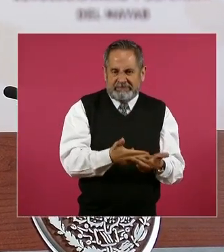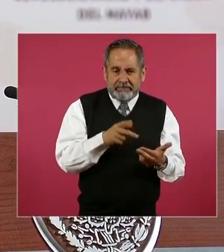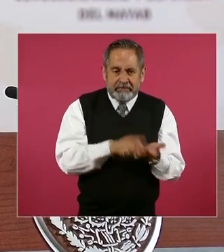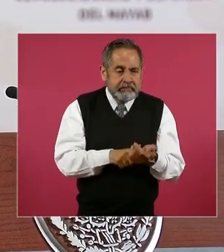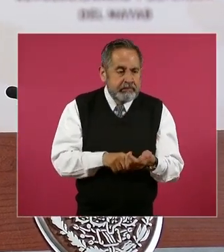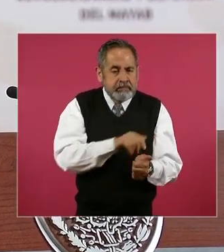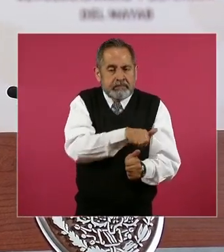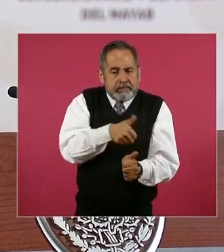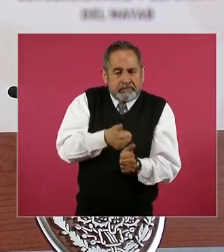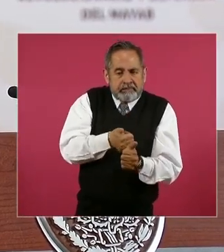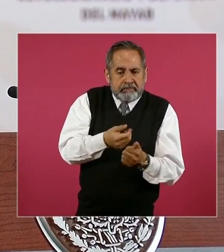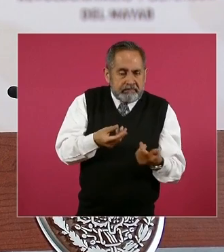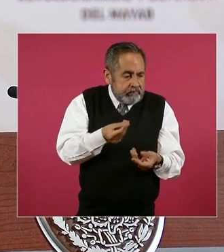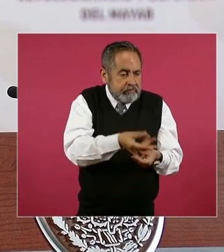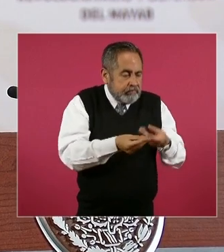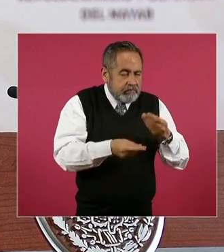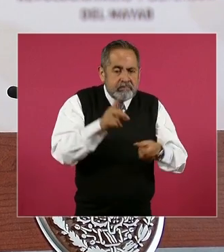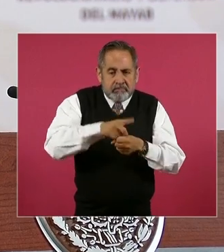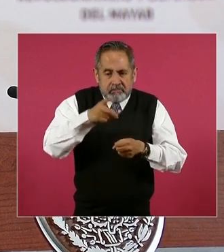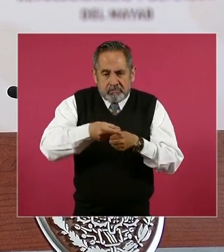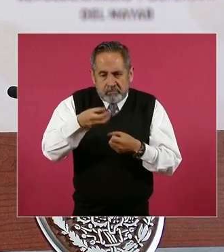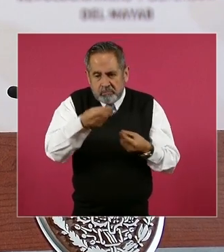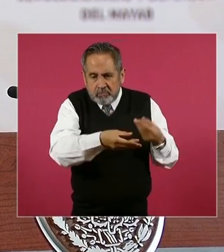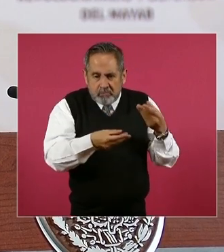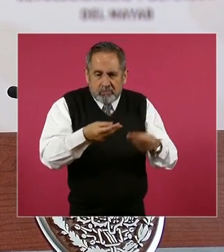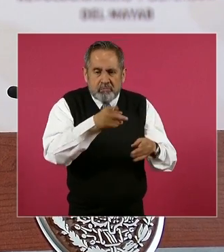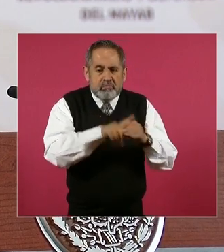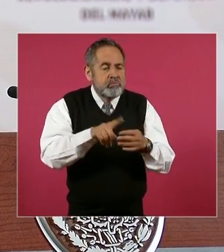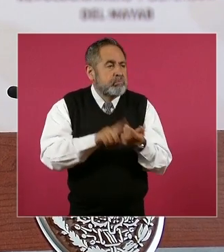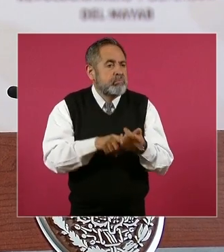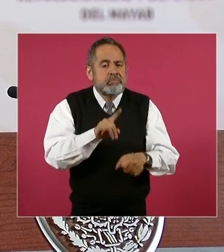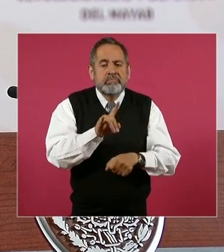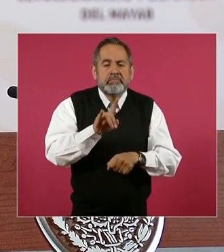otros mecanismos de